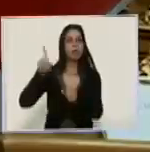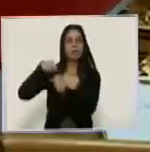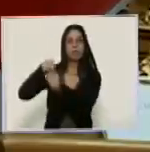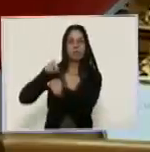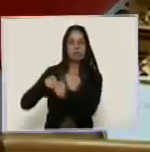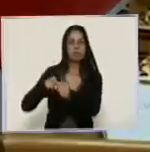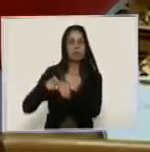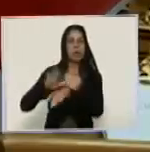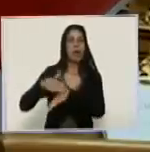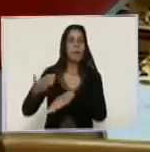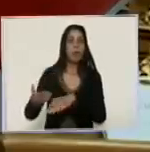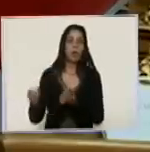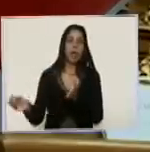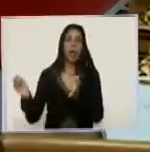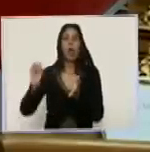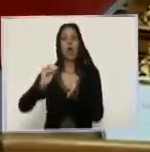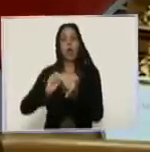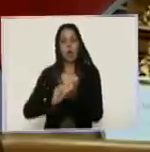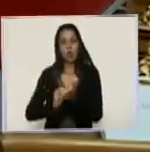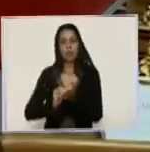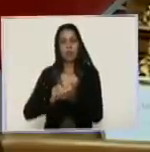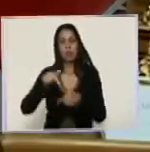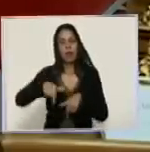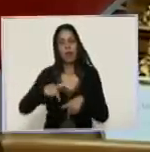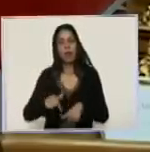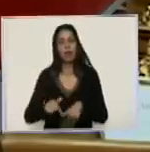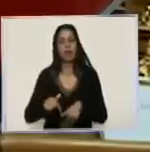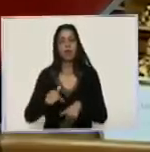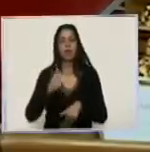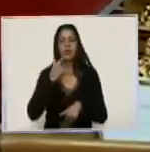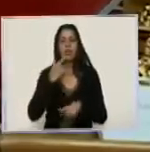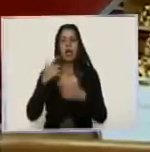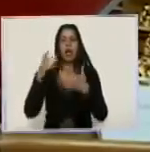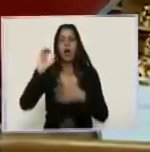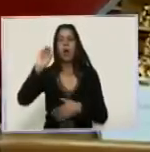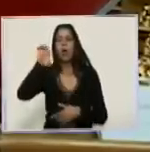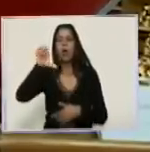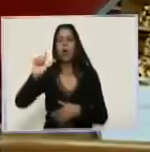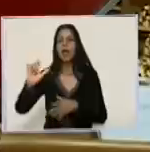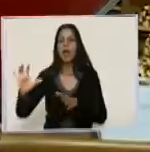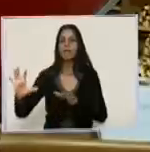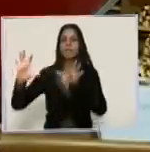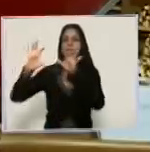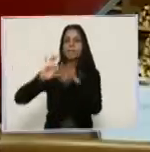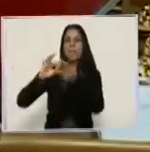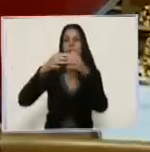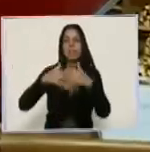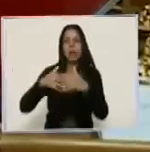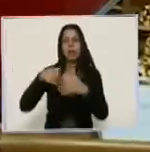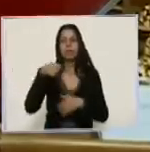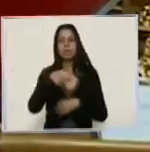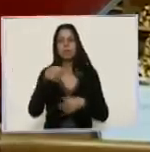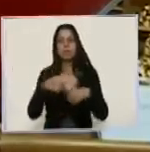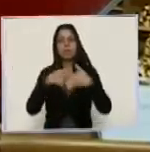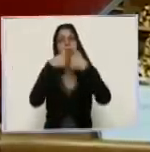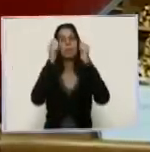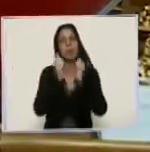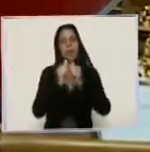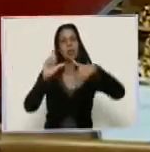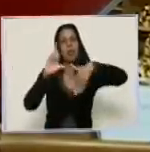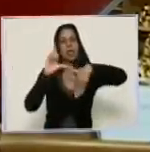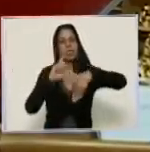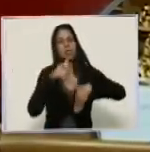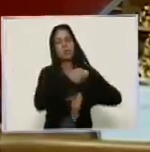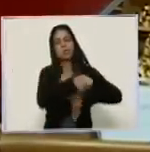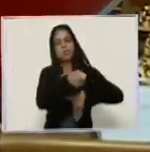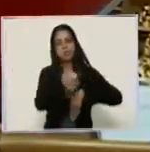por colocarse nuevamente en este siglo XXI al servicio de la desestabilización y la violencia en la región, actuando